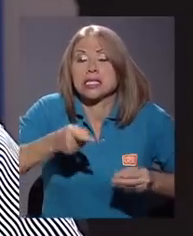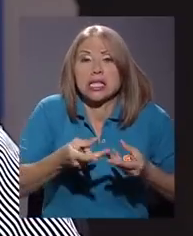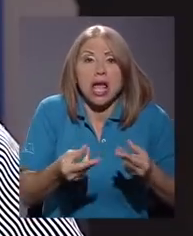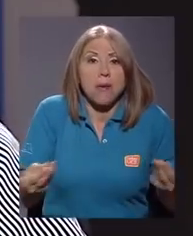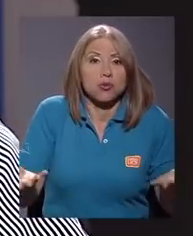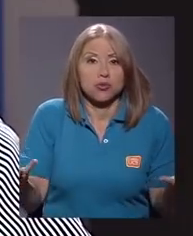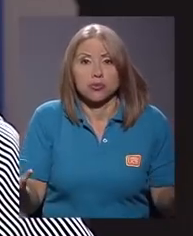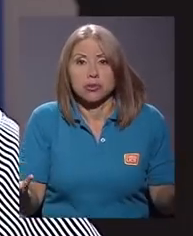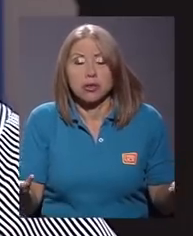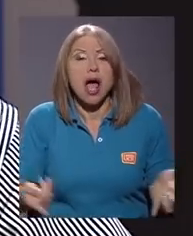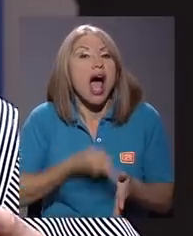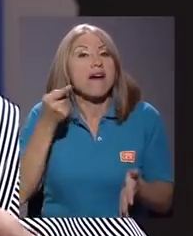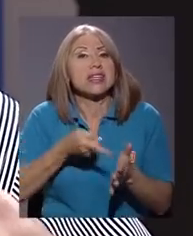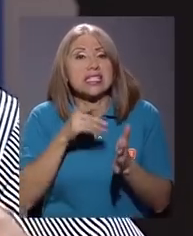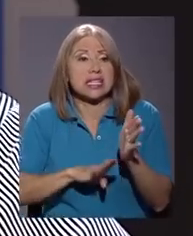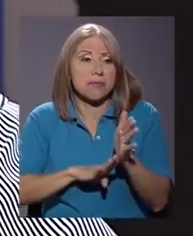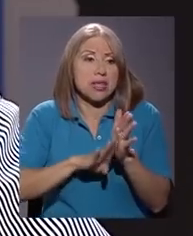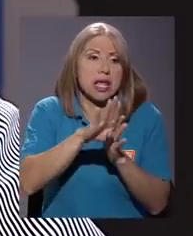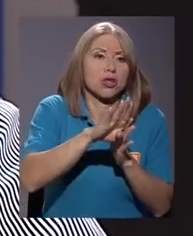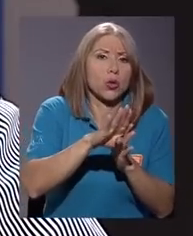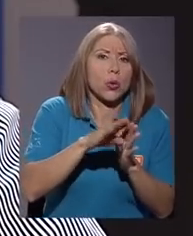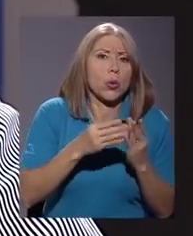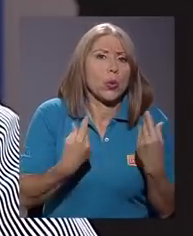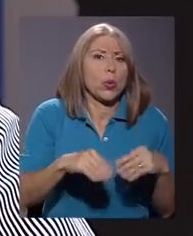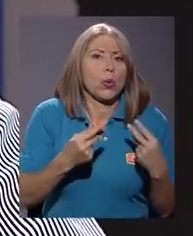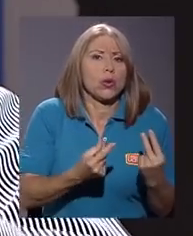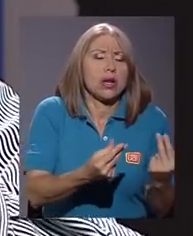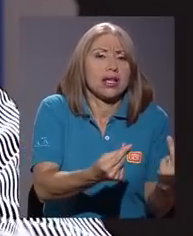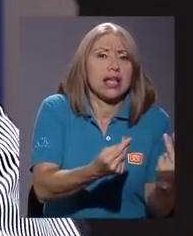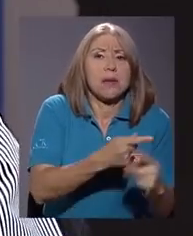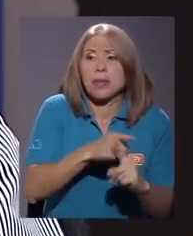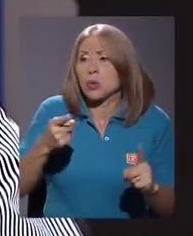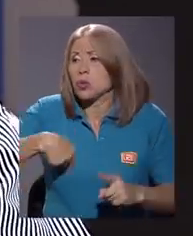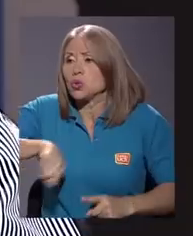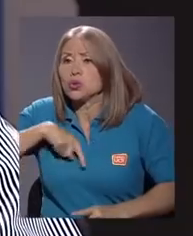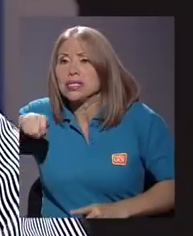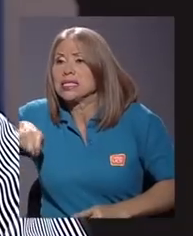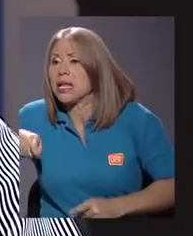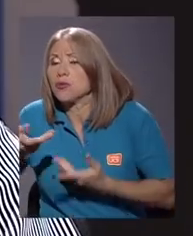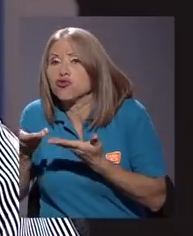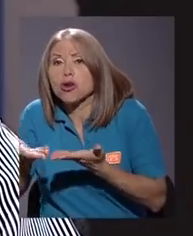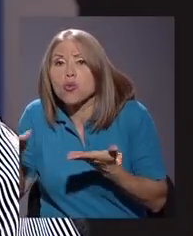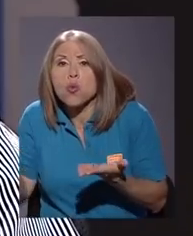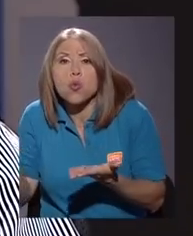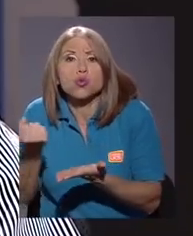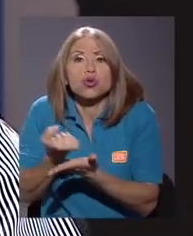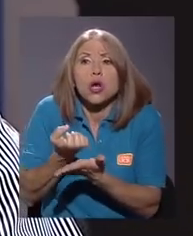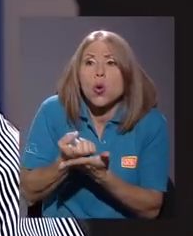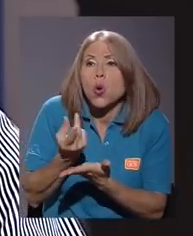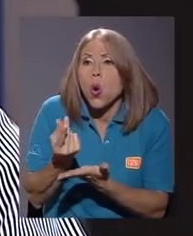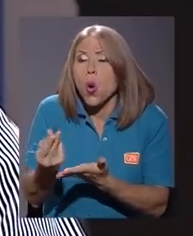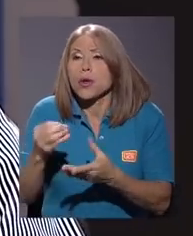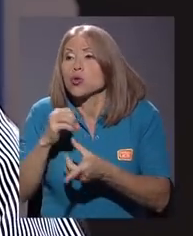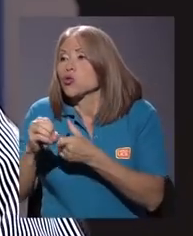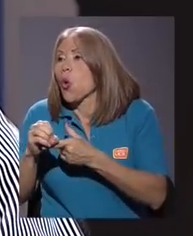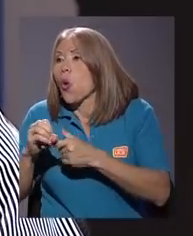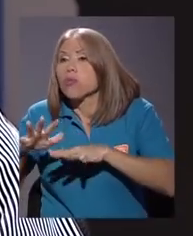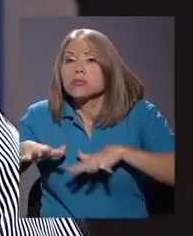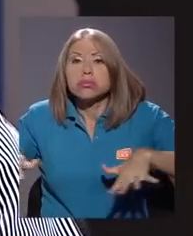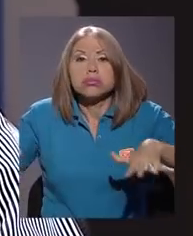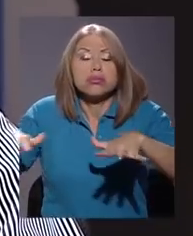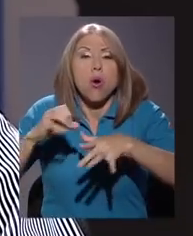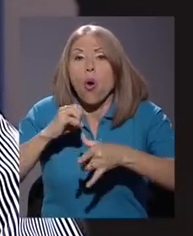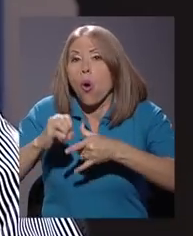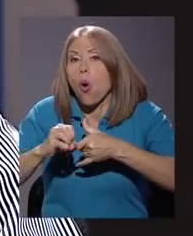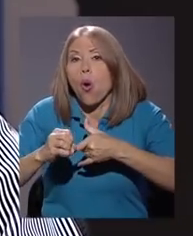que tenemos entonces adquirir esos esos recursos verdad ya sea económicos o infraestructura eh o